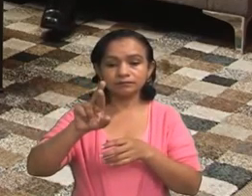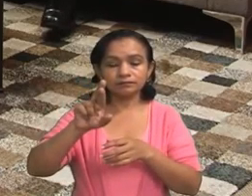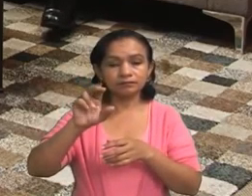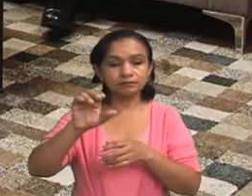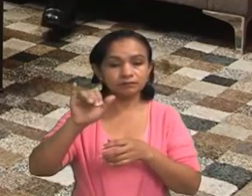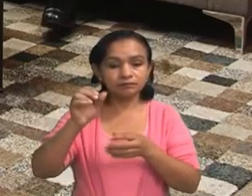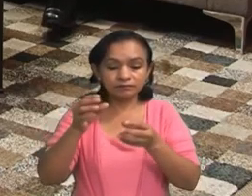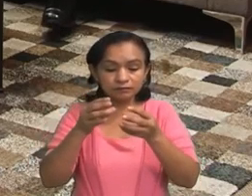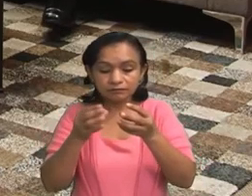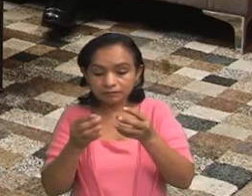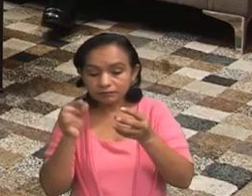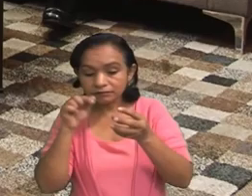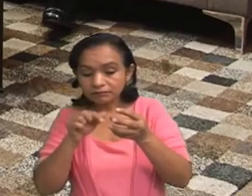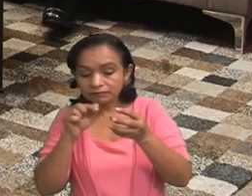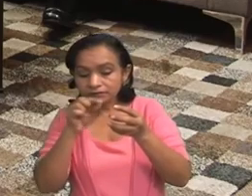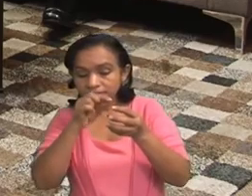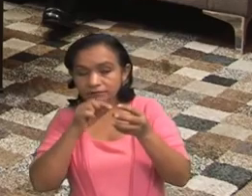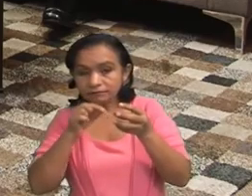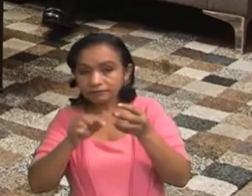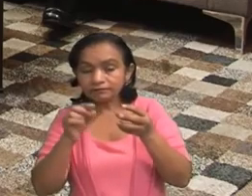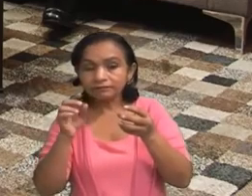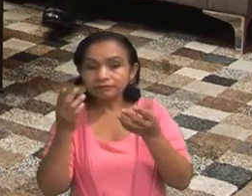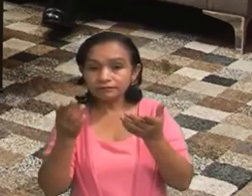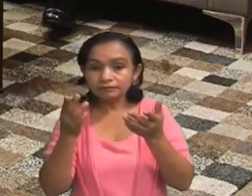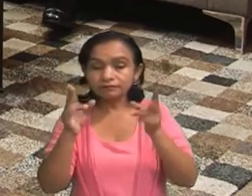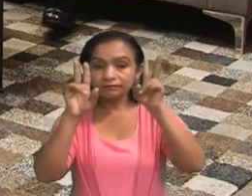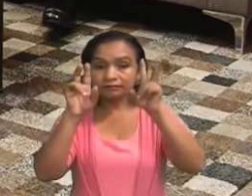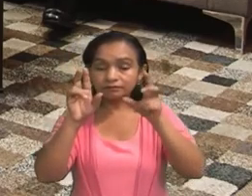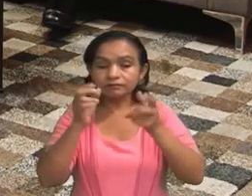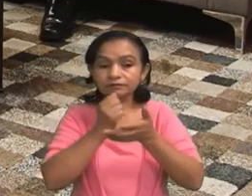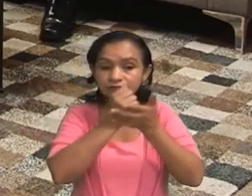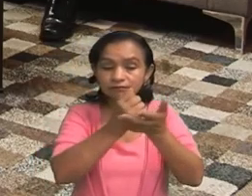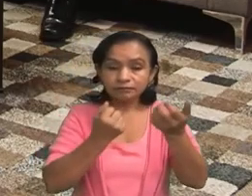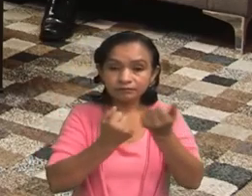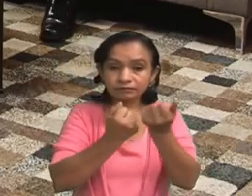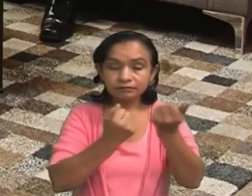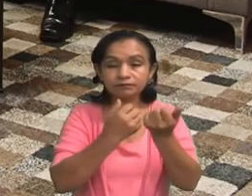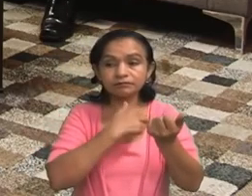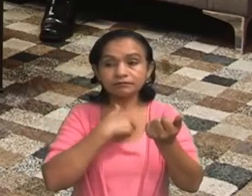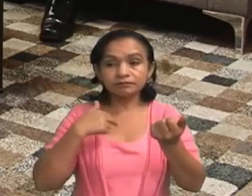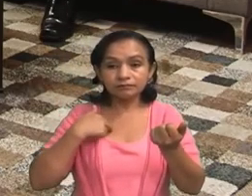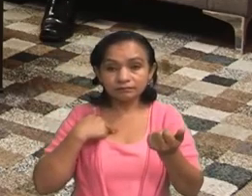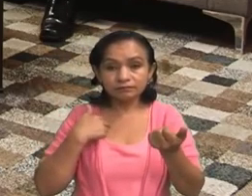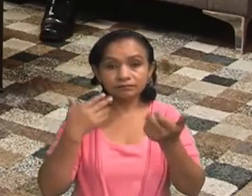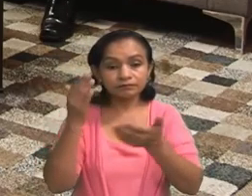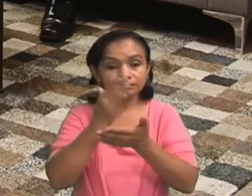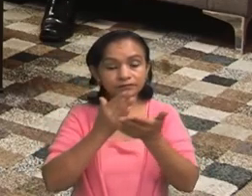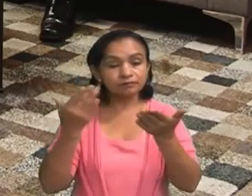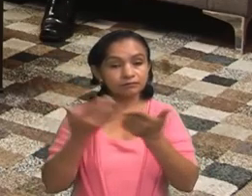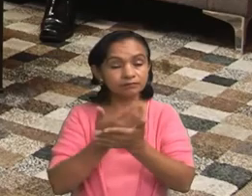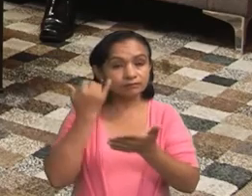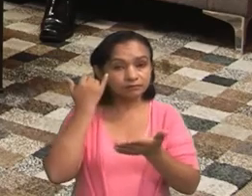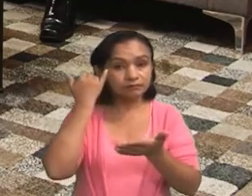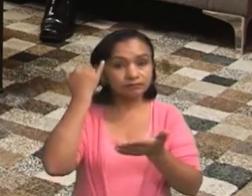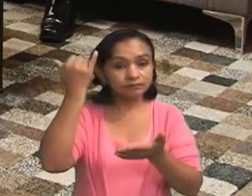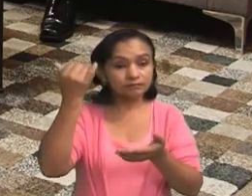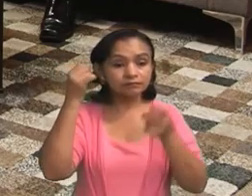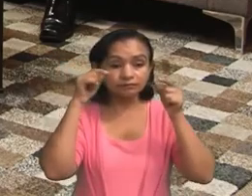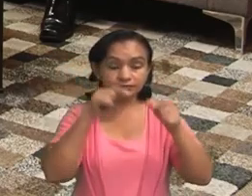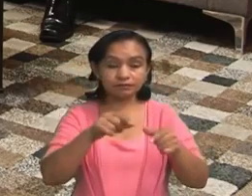las universidades que tienen vinculación con este sector, pues tendrán que generar algunas innovaciones alrededor